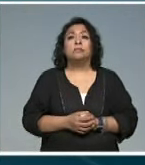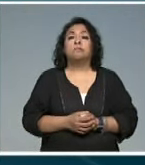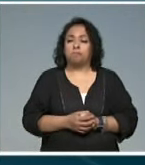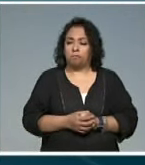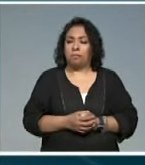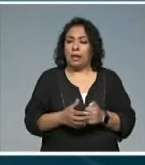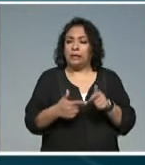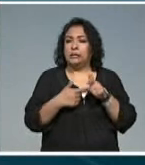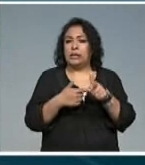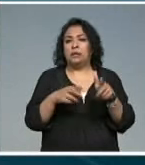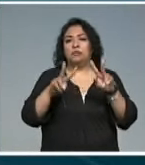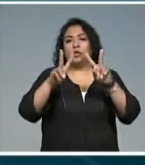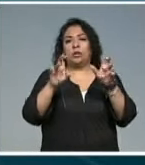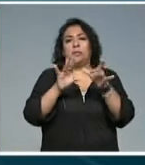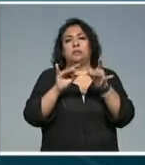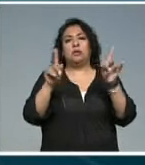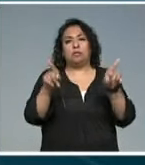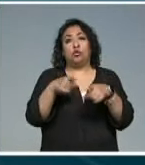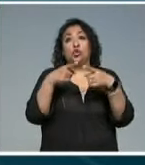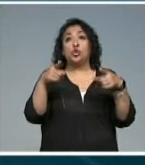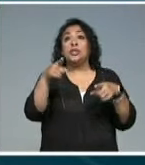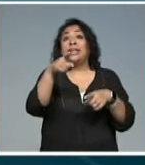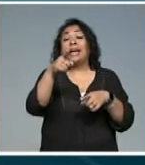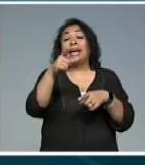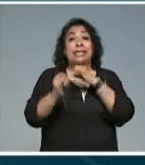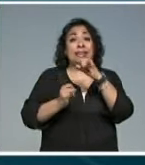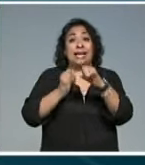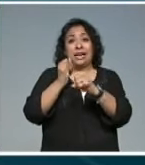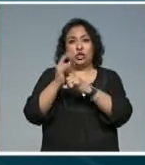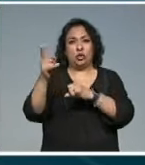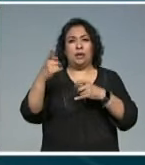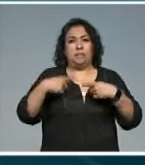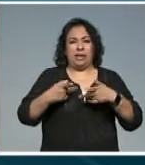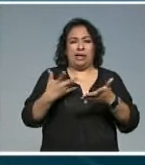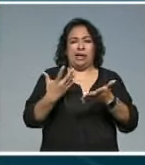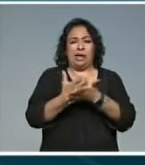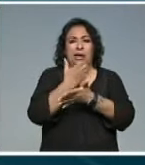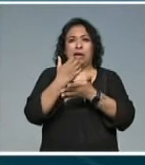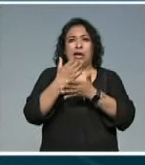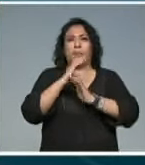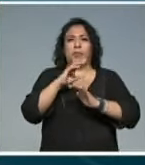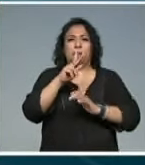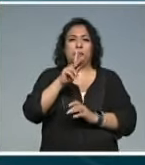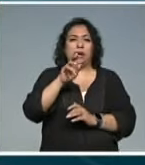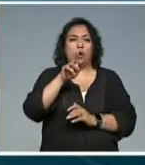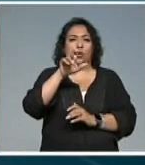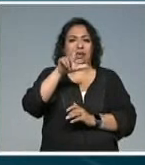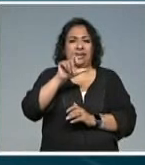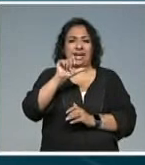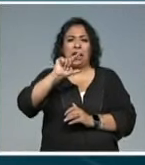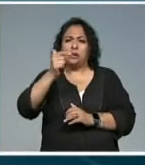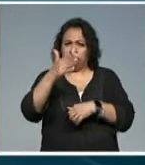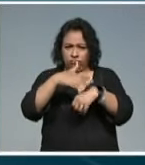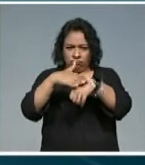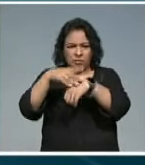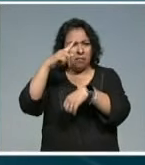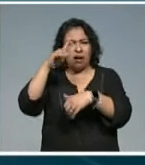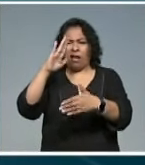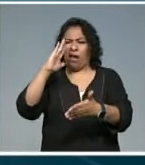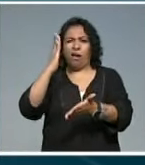Y seguimos platicando de música porque la internacionalmente galardonada cantautora Paulina Aguirre hace un llamado para frenar